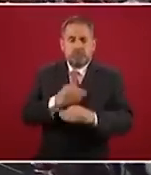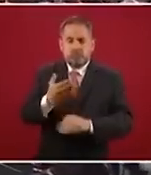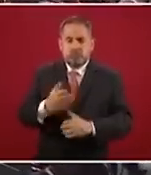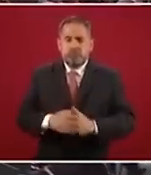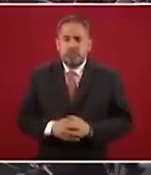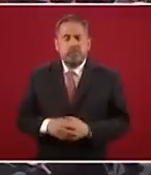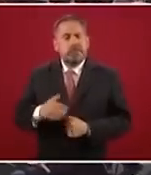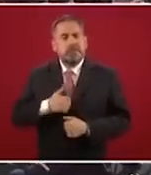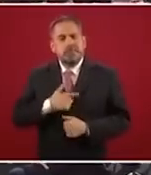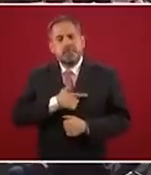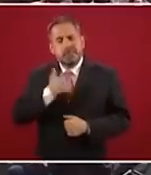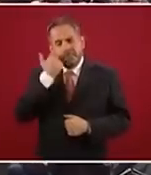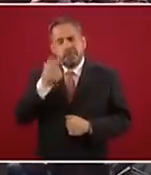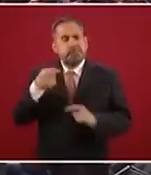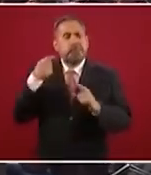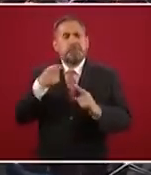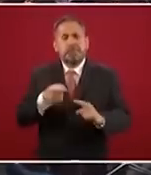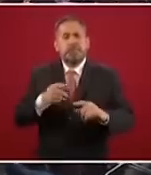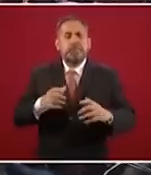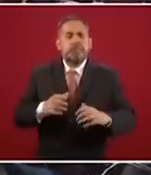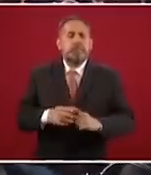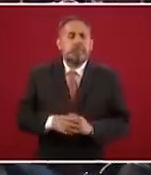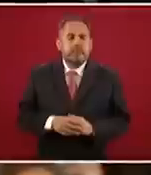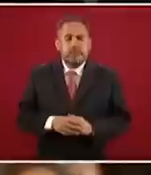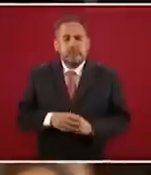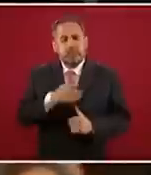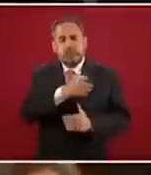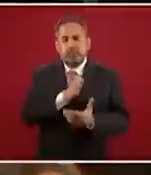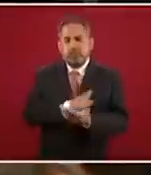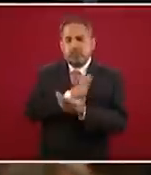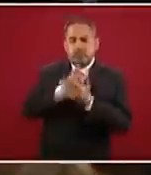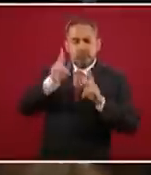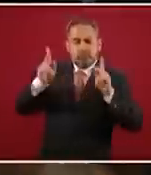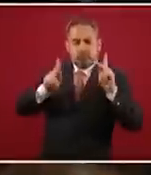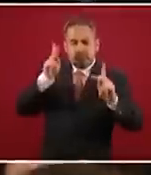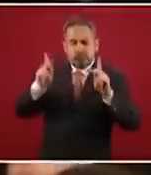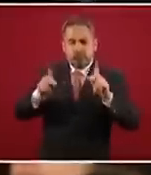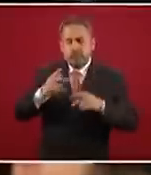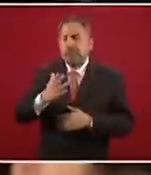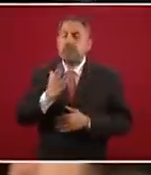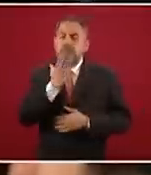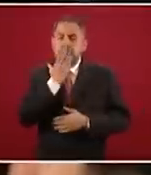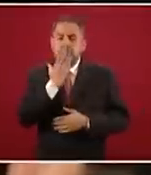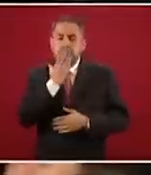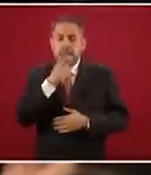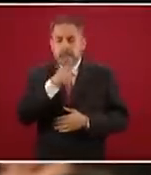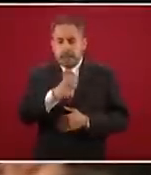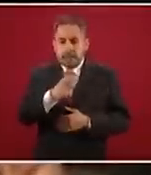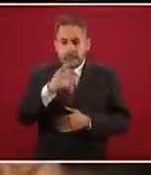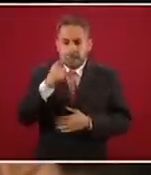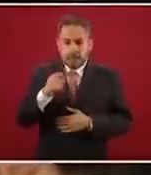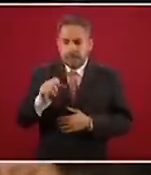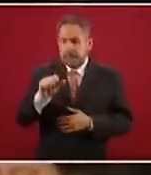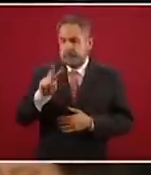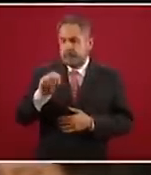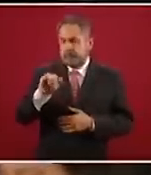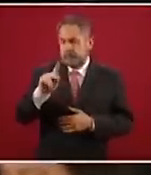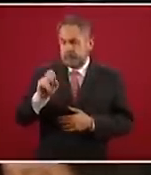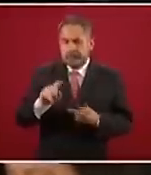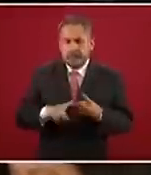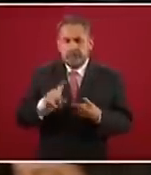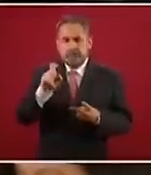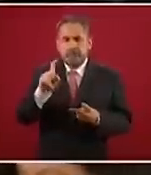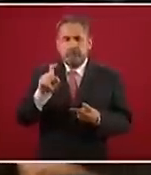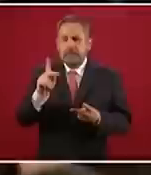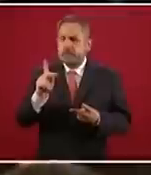Pues a mí me gustaría tratar sobre el tema de su visita a Sonora, a Bavispe, a Agua Prieta. ¿Cuál es el motivo